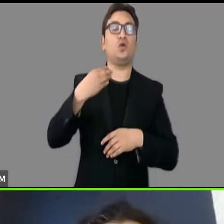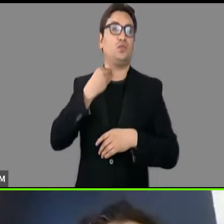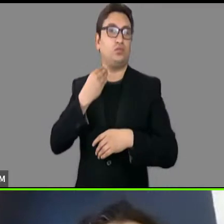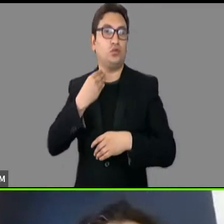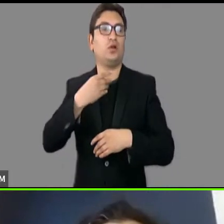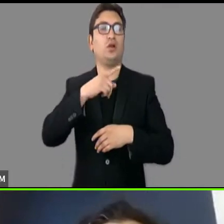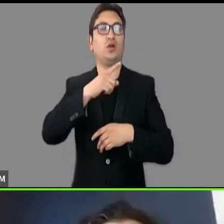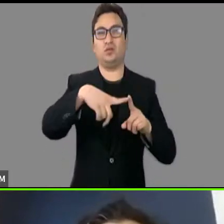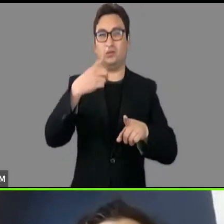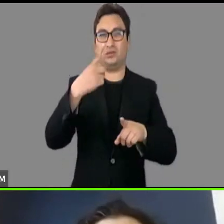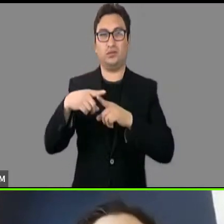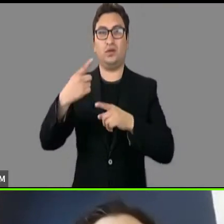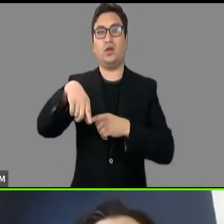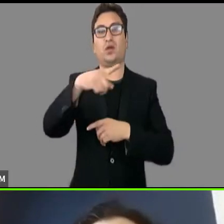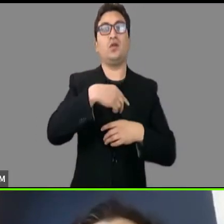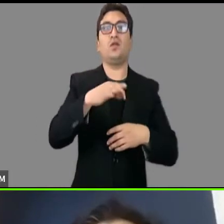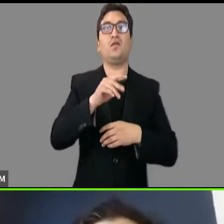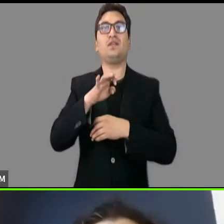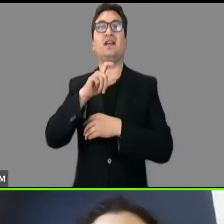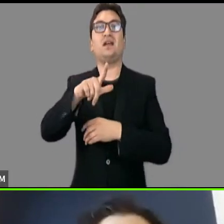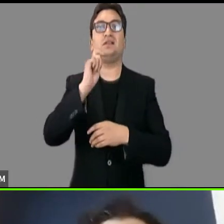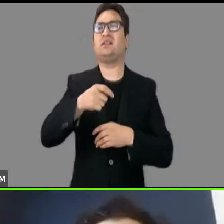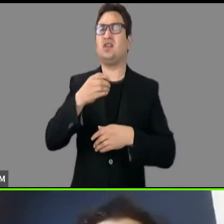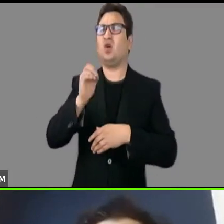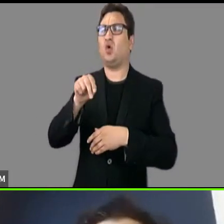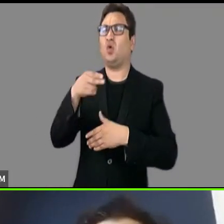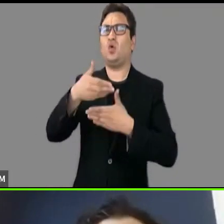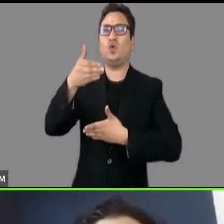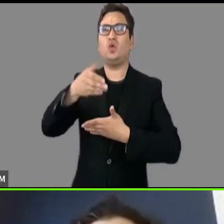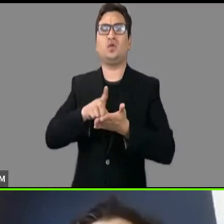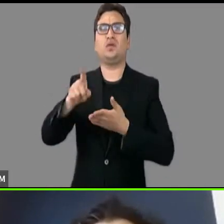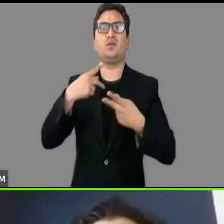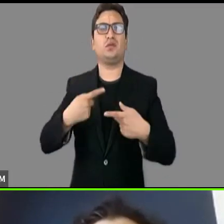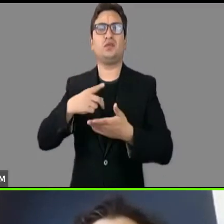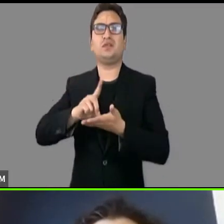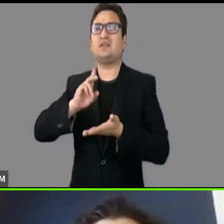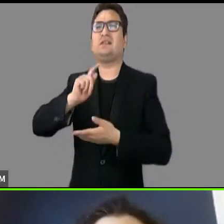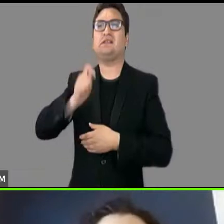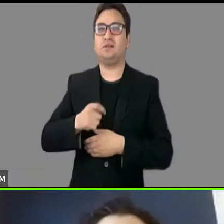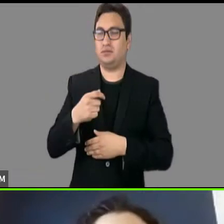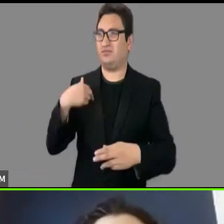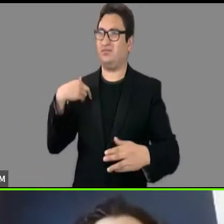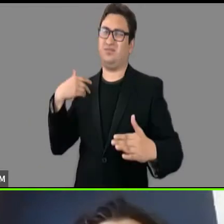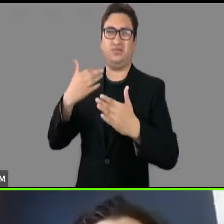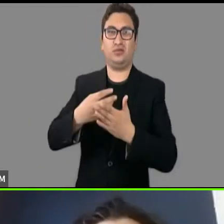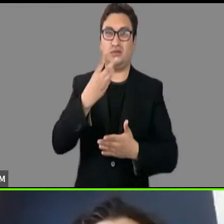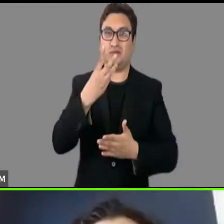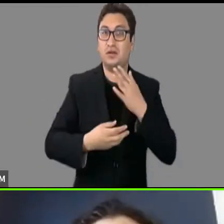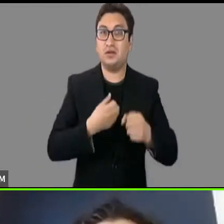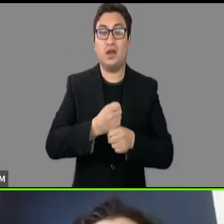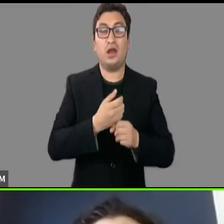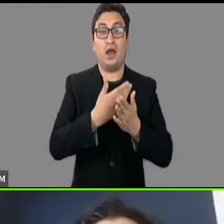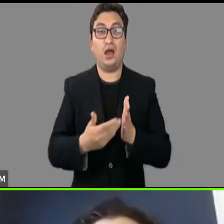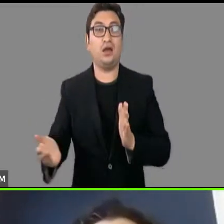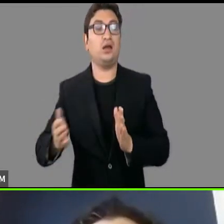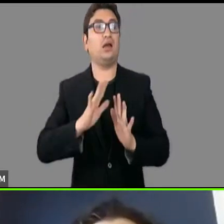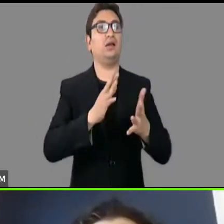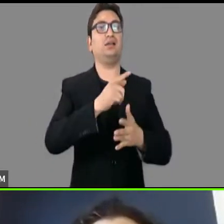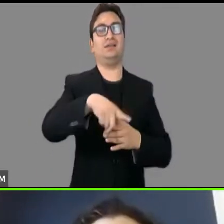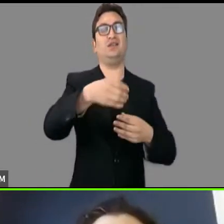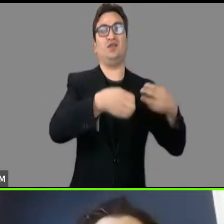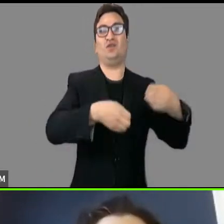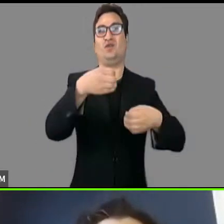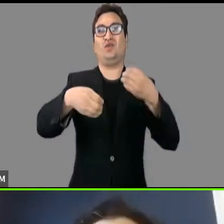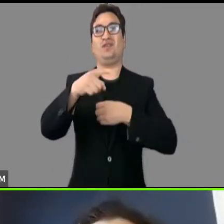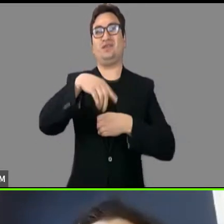Derechos de las Personas con Discapacidad. 3 años después nos da mucho gusto ver que en estas audiencias y estos mismos jueces citan la Convención y citan los estándares internacionales.